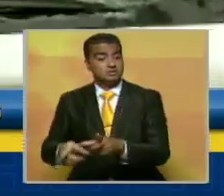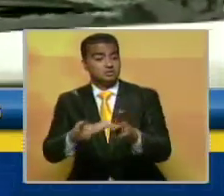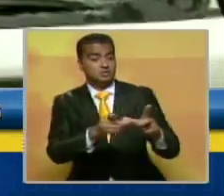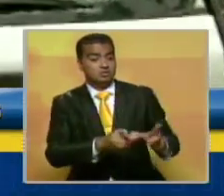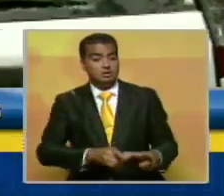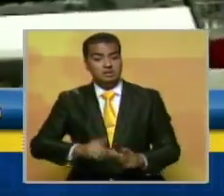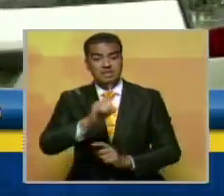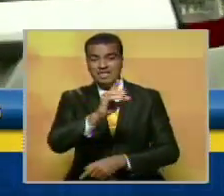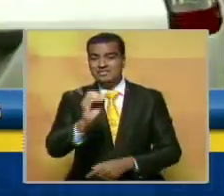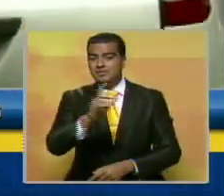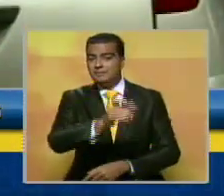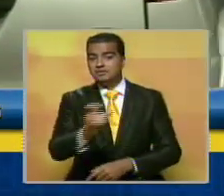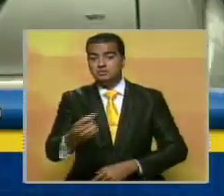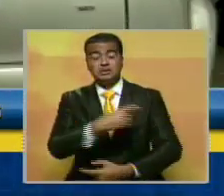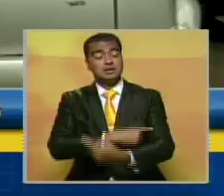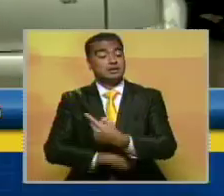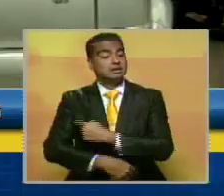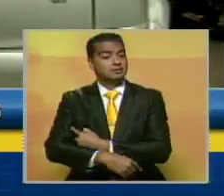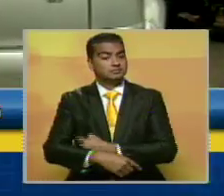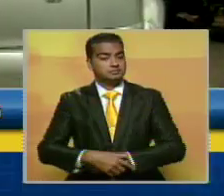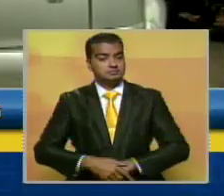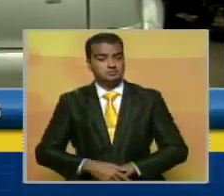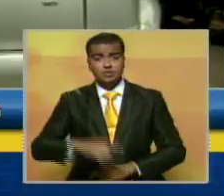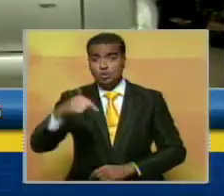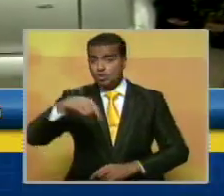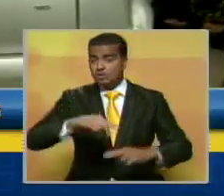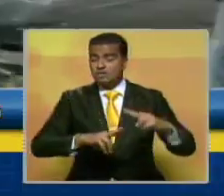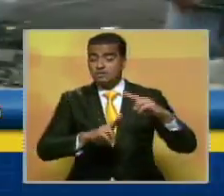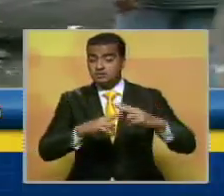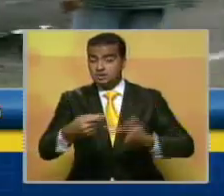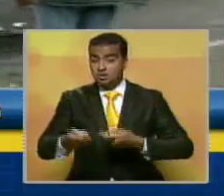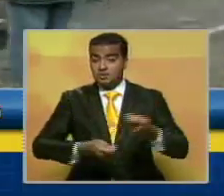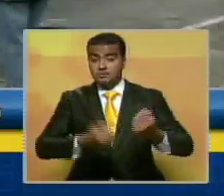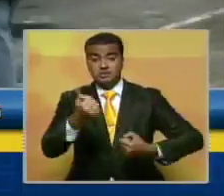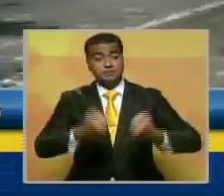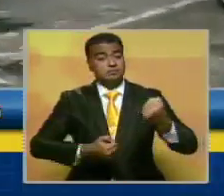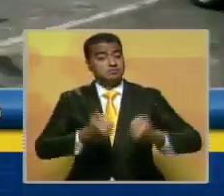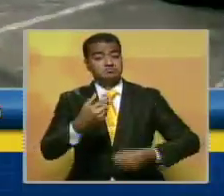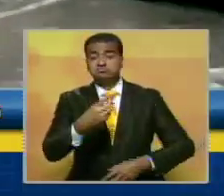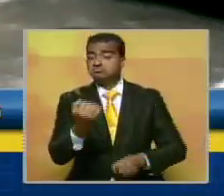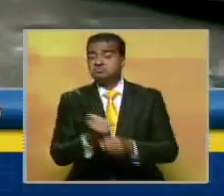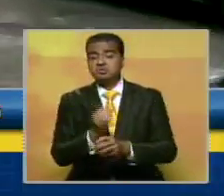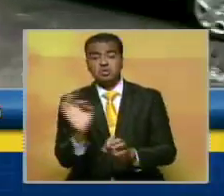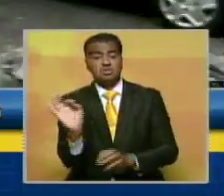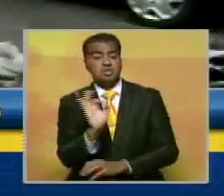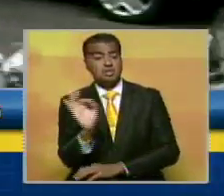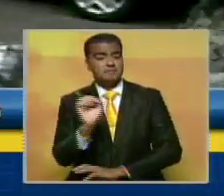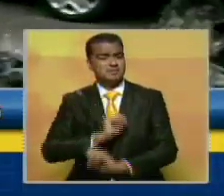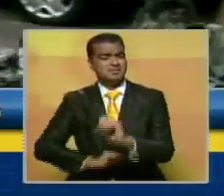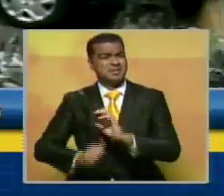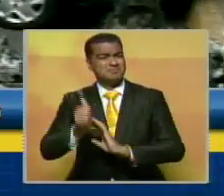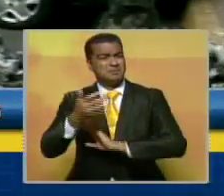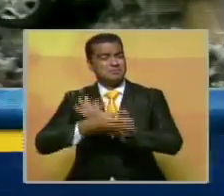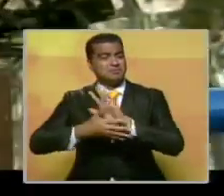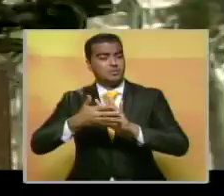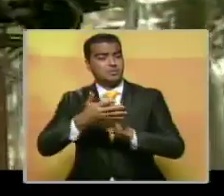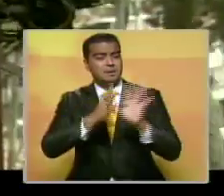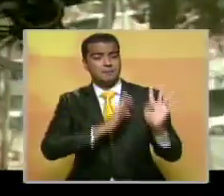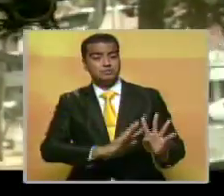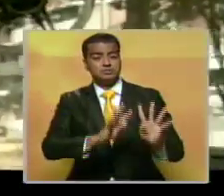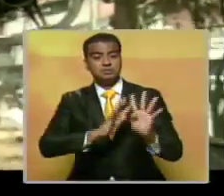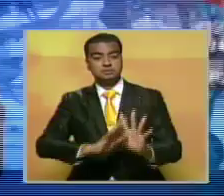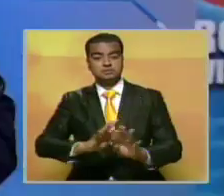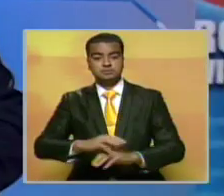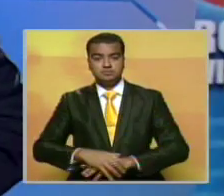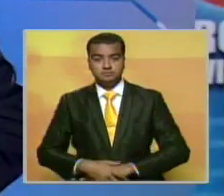dejando a 10 personas lesionadas. Hoy en Táchira el comercio y el transporte no laboran para evitar mayores daños durante las